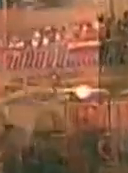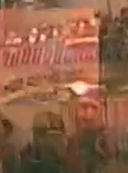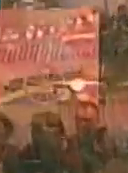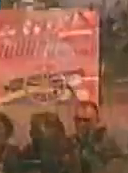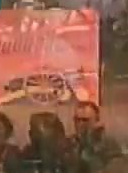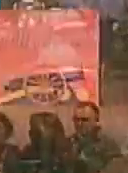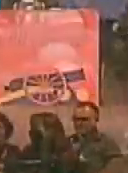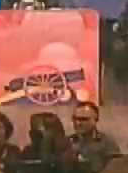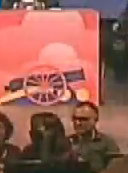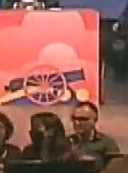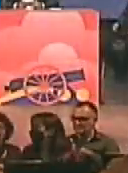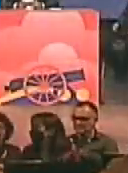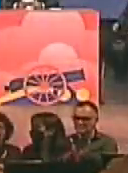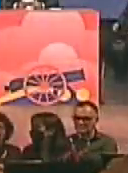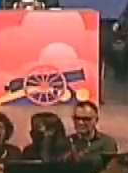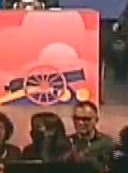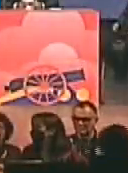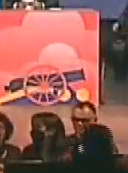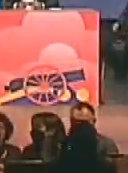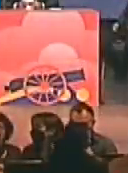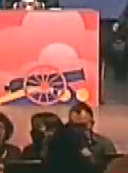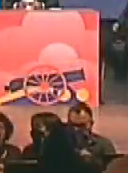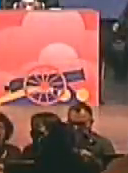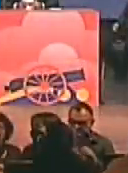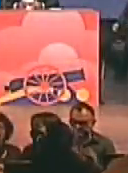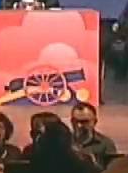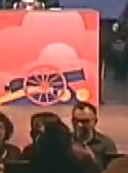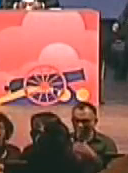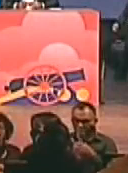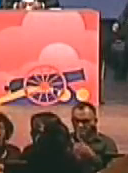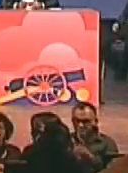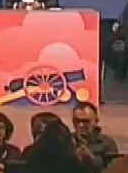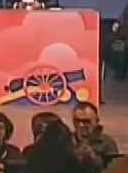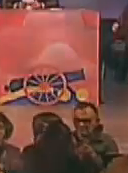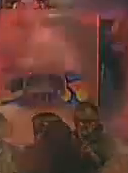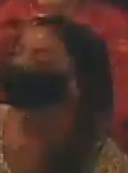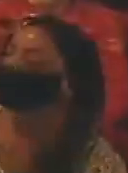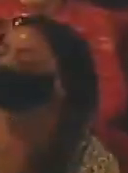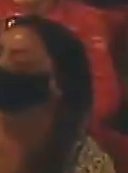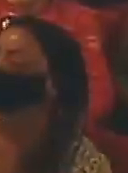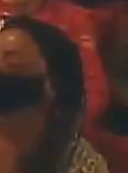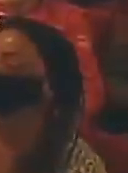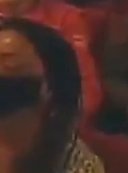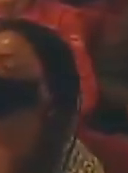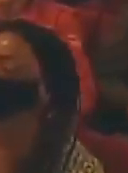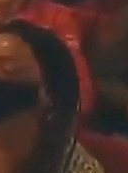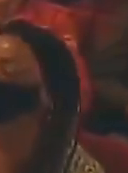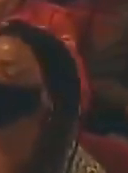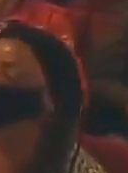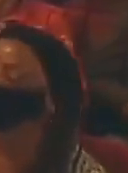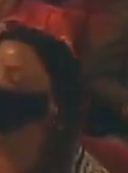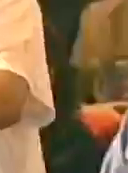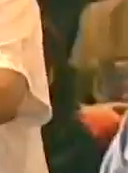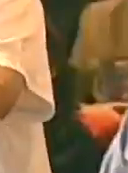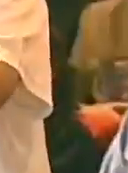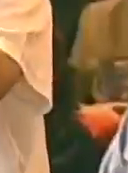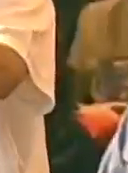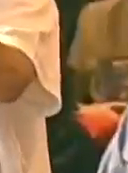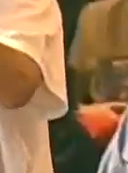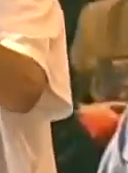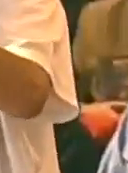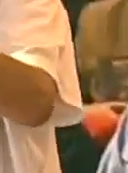del Bicentenario de Pichincha. Con el lema "Nuestro Norte es el Sur", ha sido organizado este